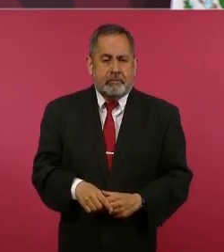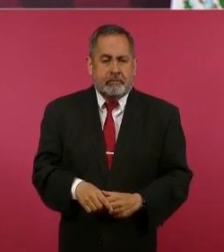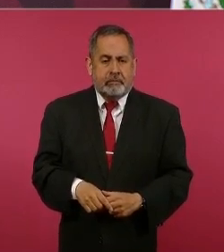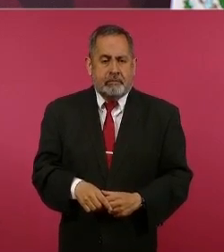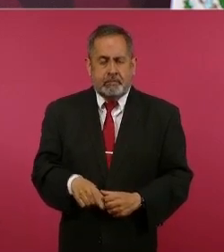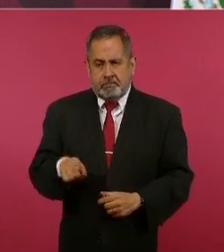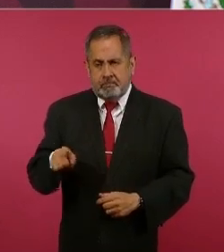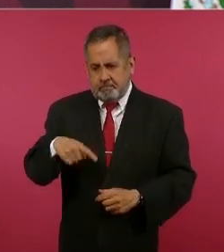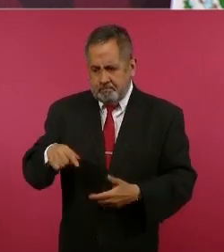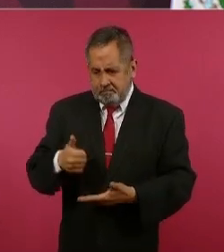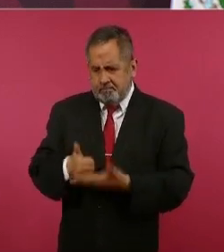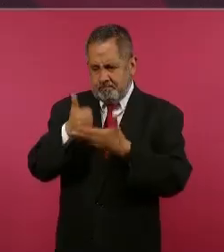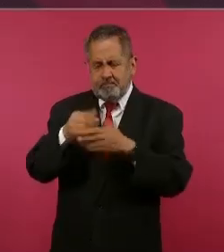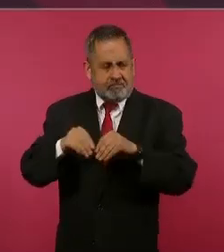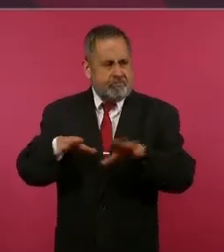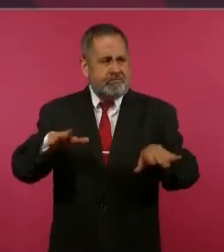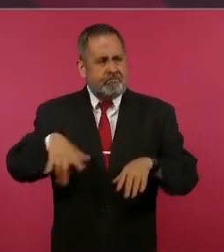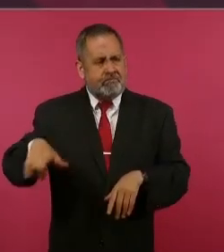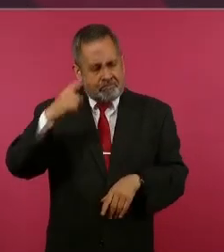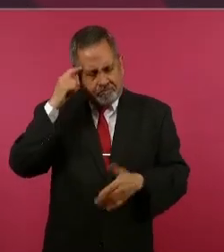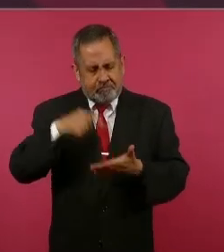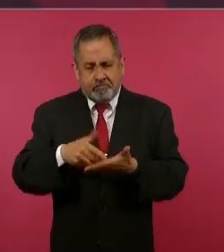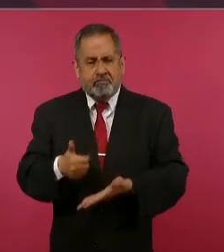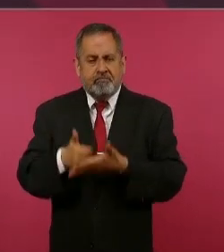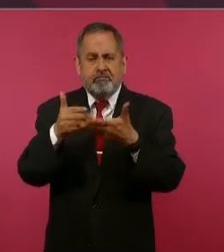que va a ayudar precisamente